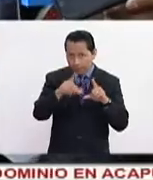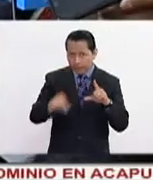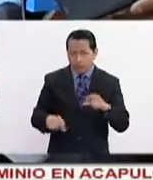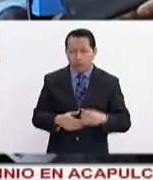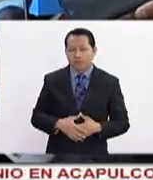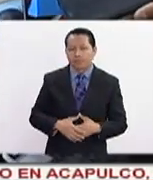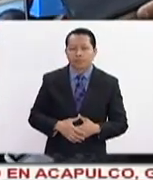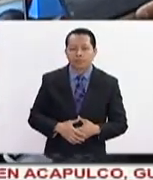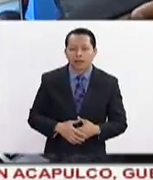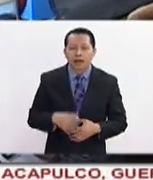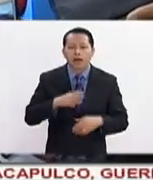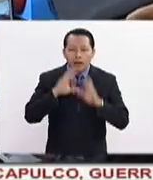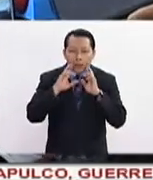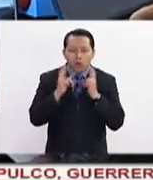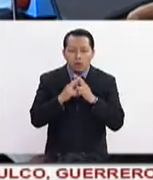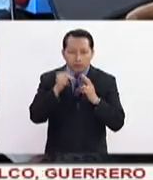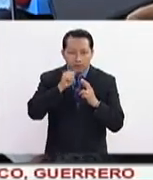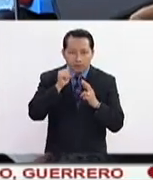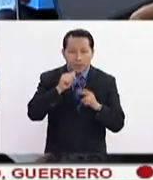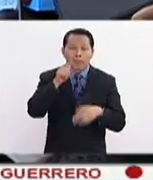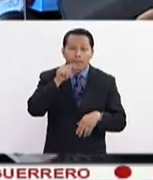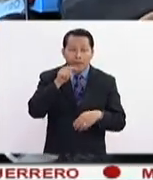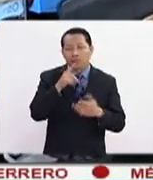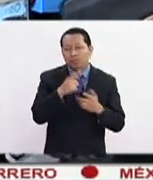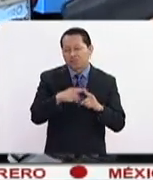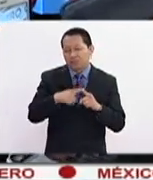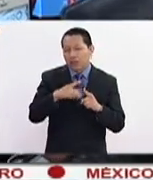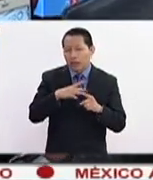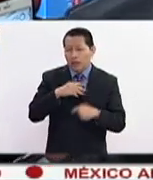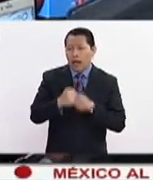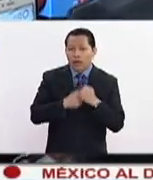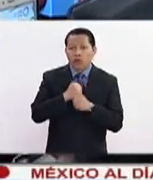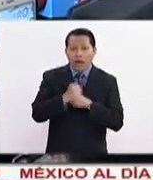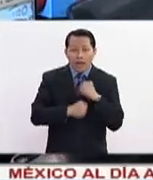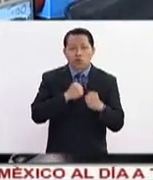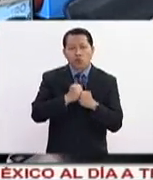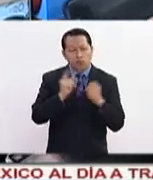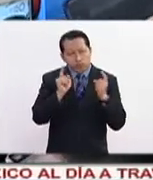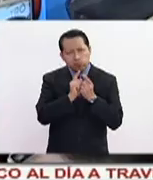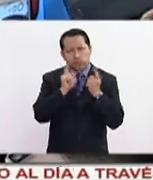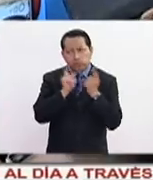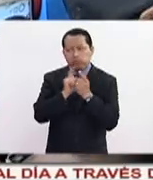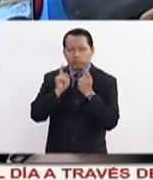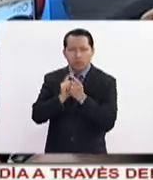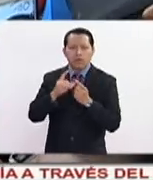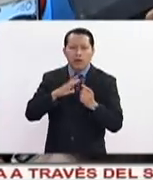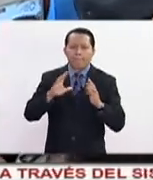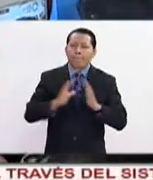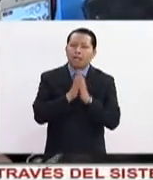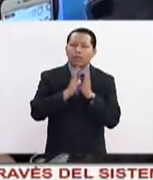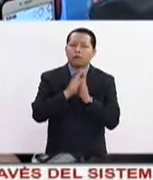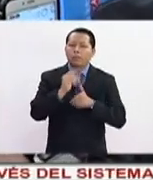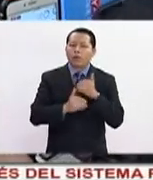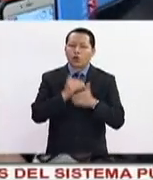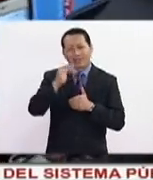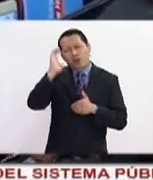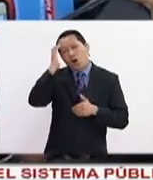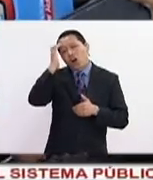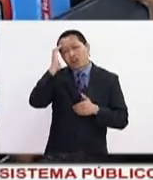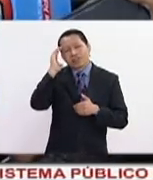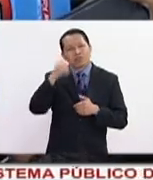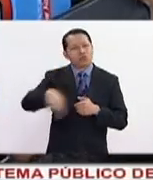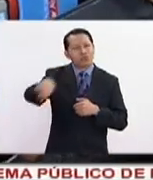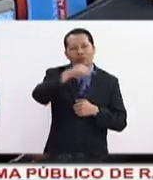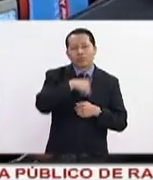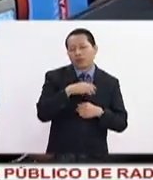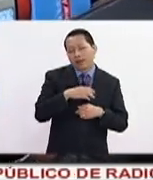Nos estamos reuniendo siempre de manera permanente, como hemos hecho ya por muchos años. Todos quienes participamos en este proceso nos conocemos, nos